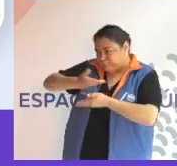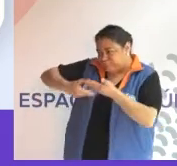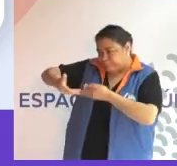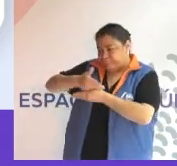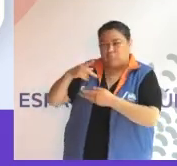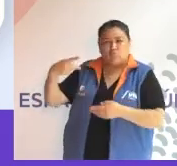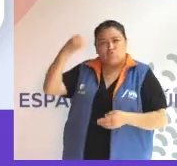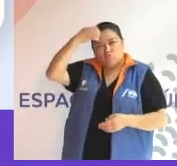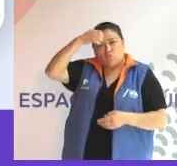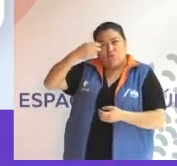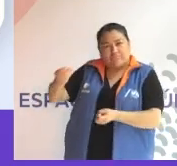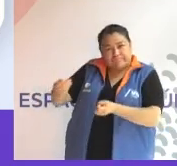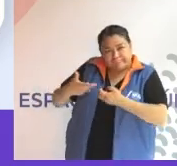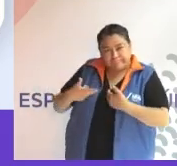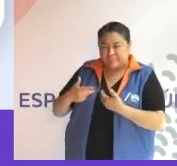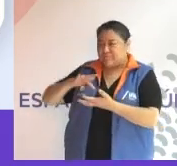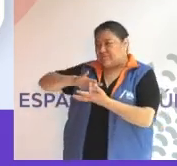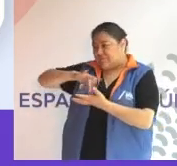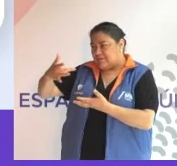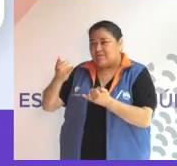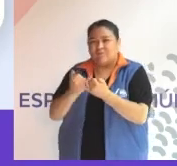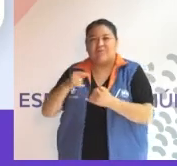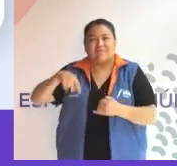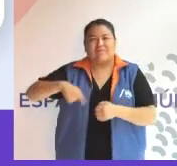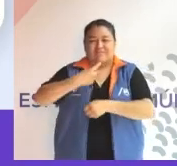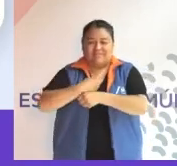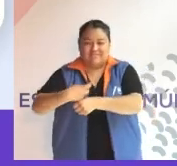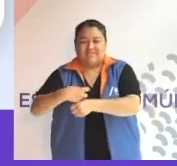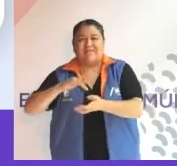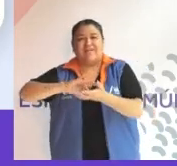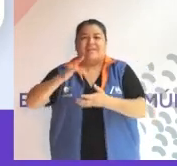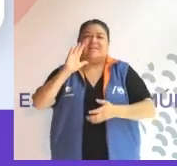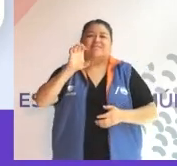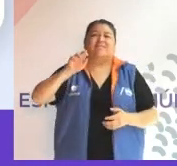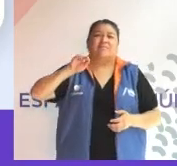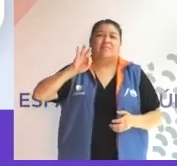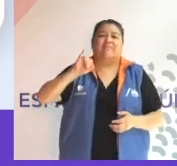experiencia, su conocimiento, y gracias al CEMEFI por invitarnos el día de hoy.